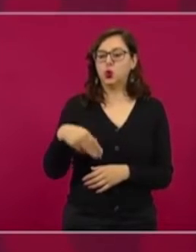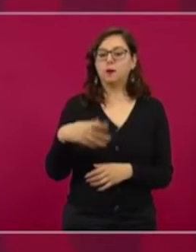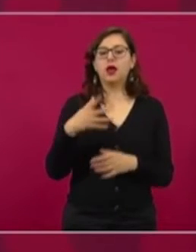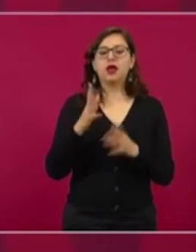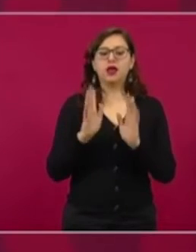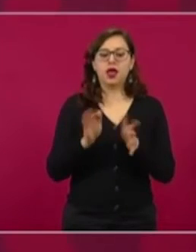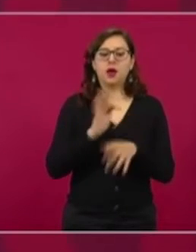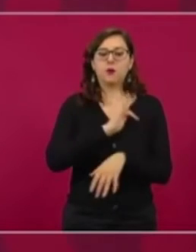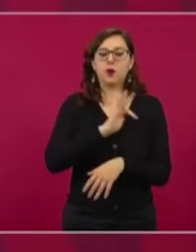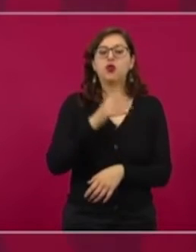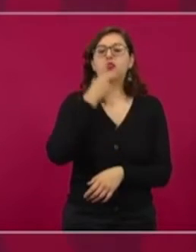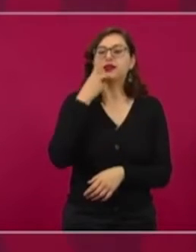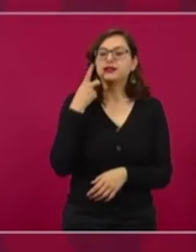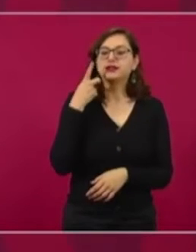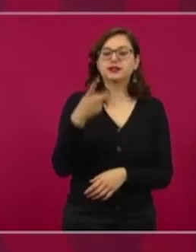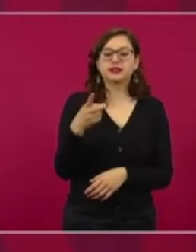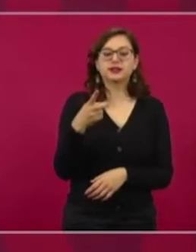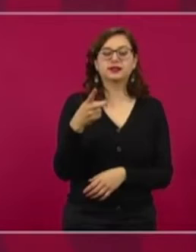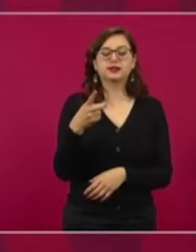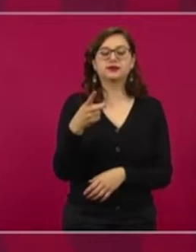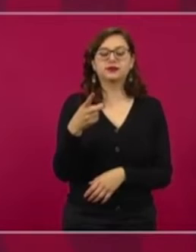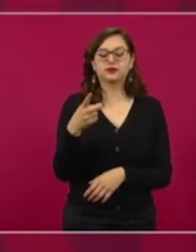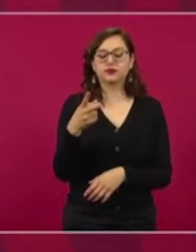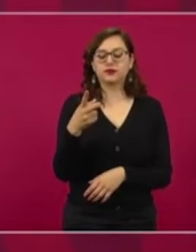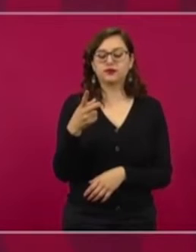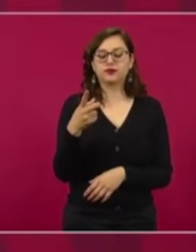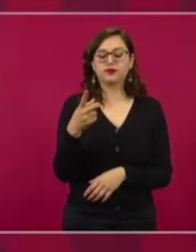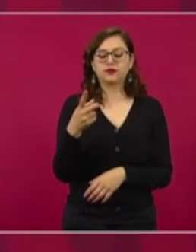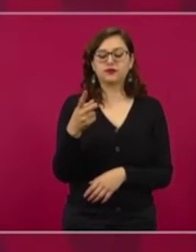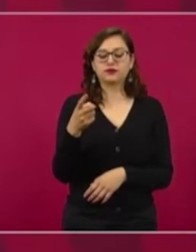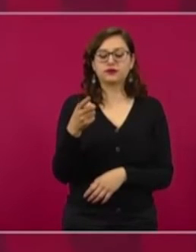anunciar que vamos